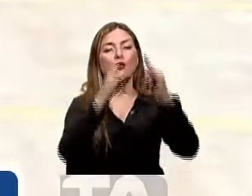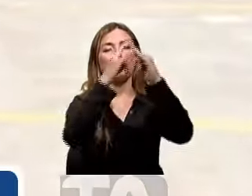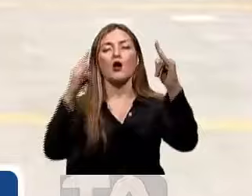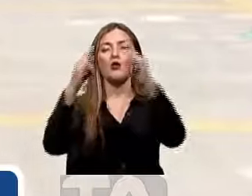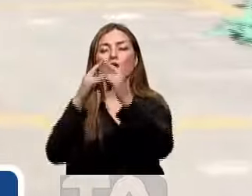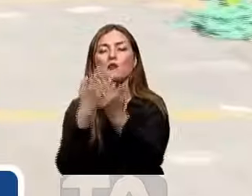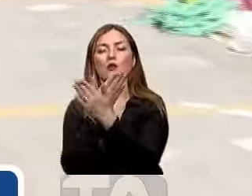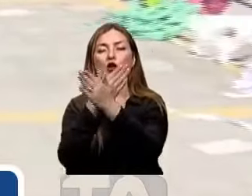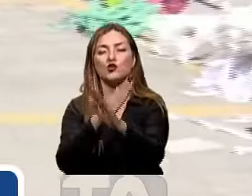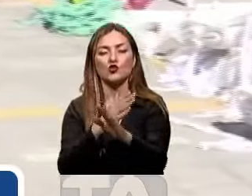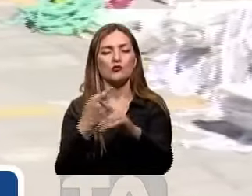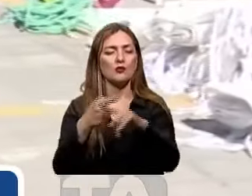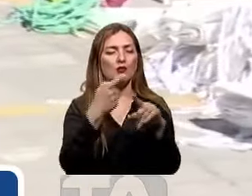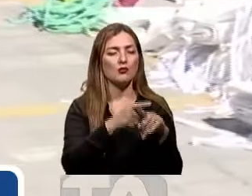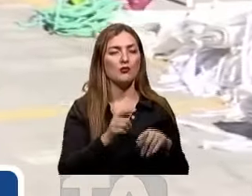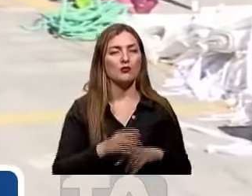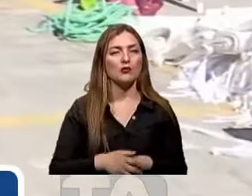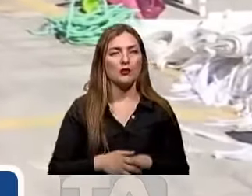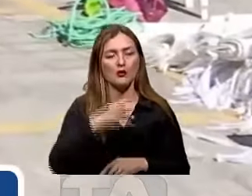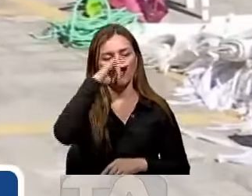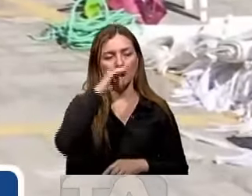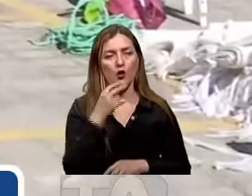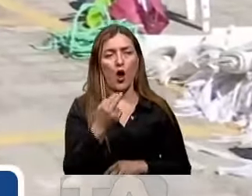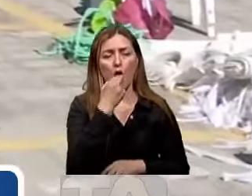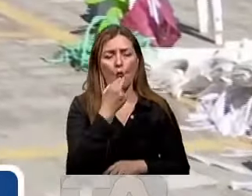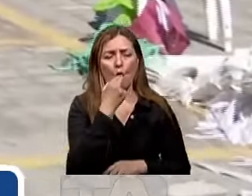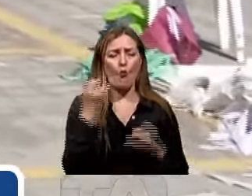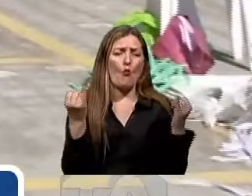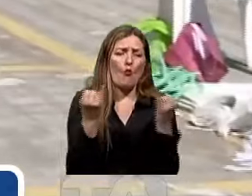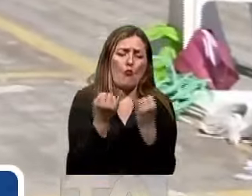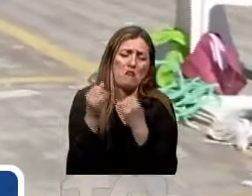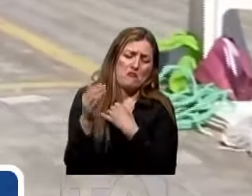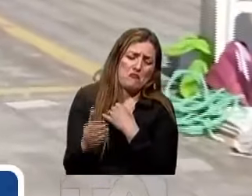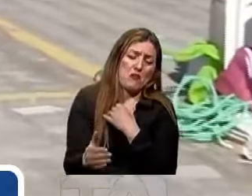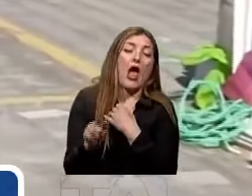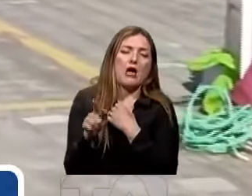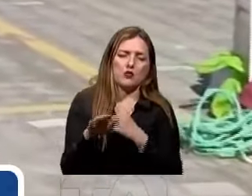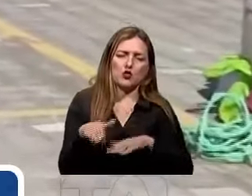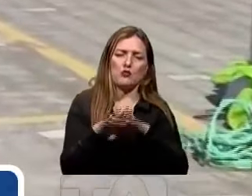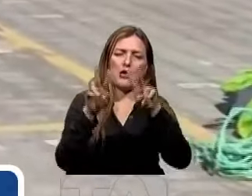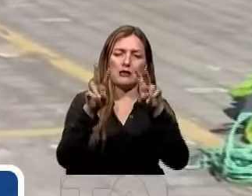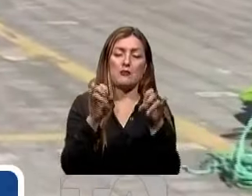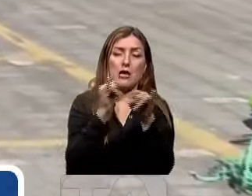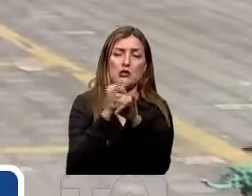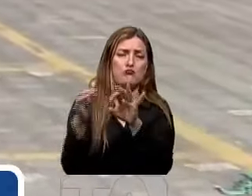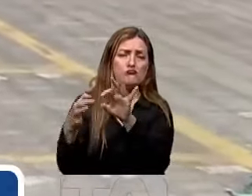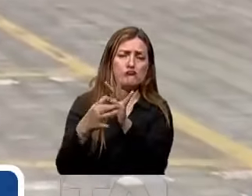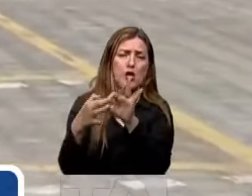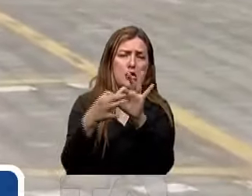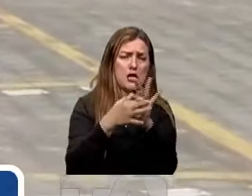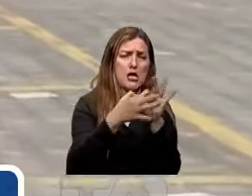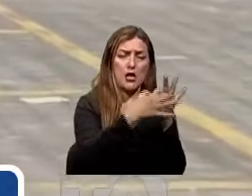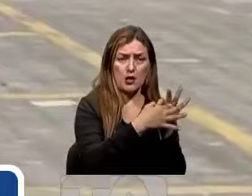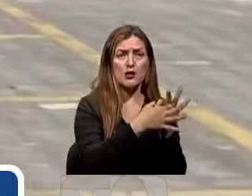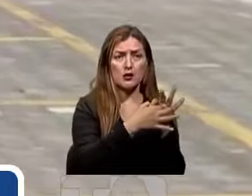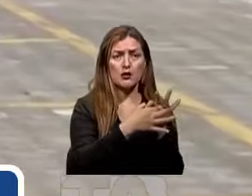de la prevención de la desnutrición infantil y algo importante que nos comentaban es que es una feria interinstitucional es decir habrá también